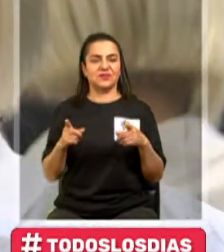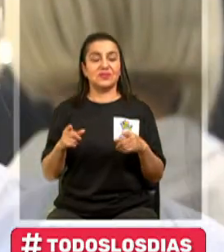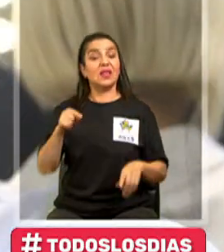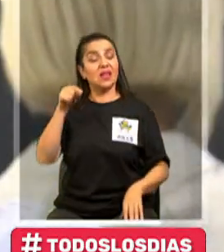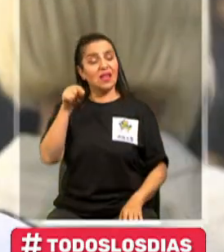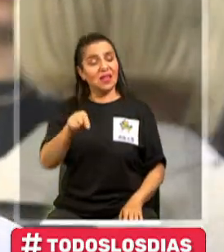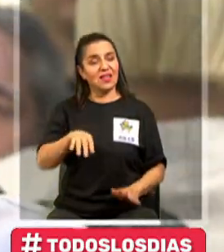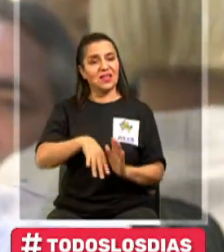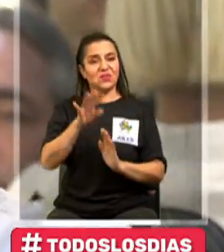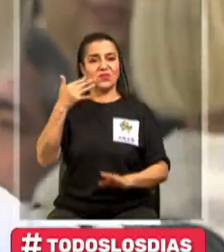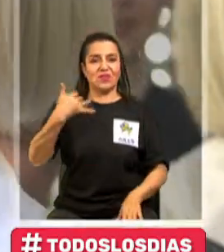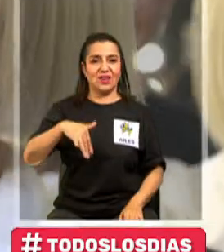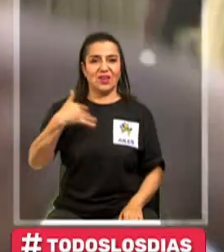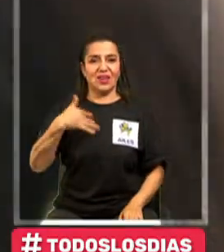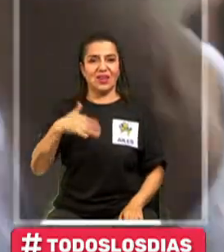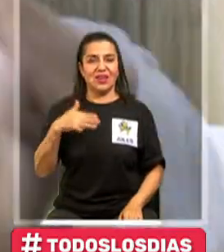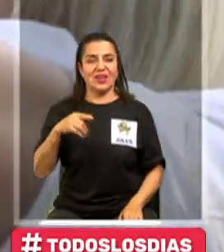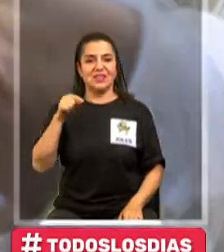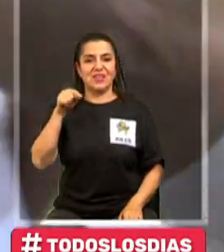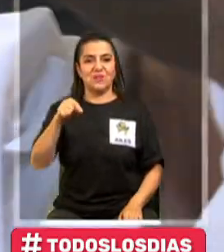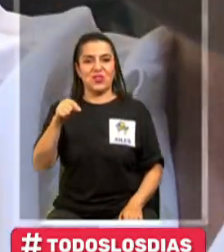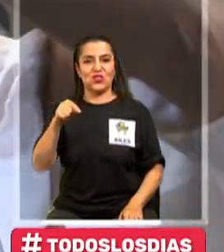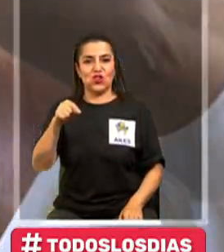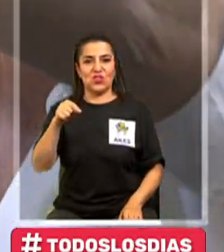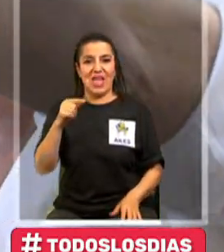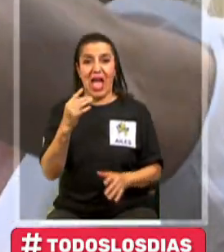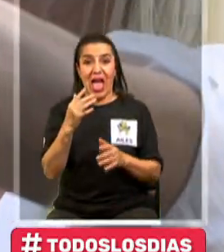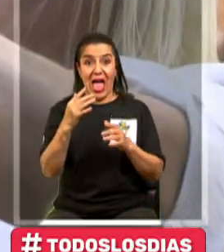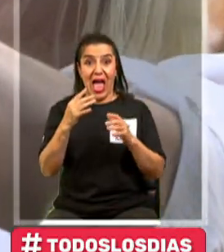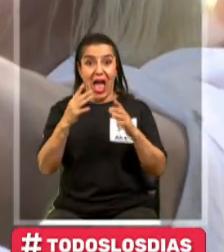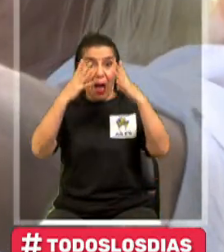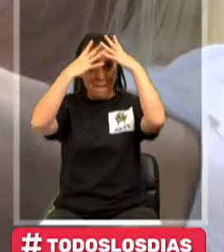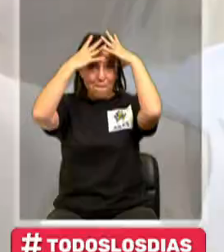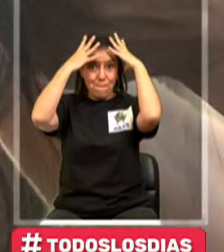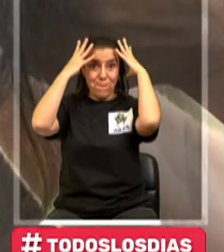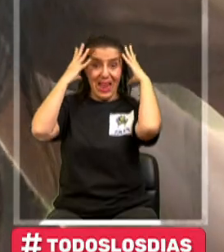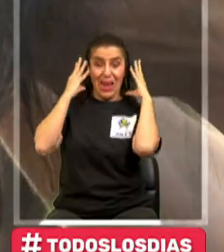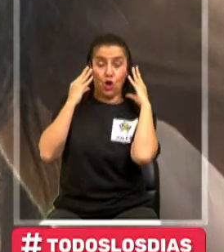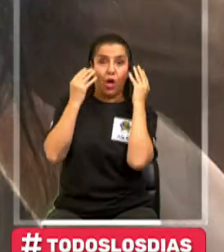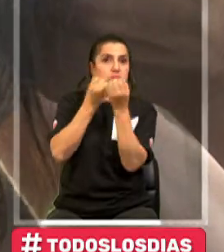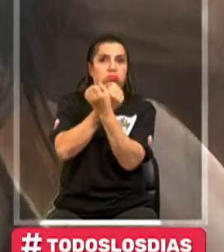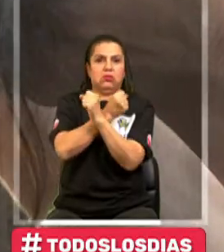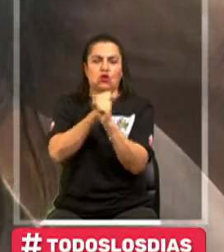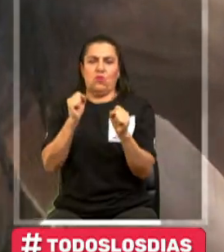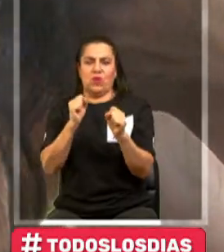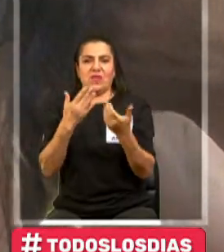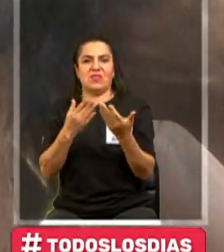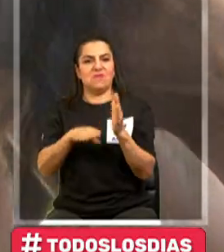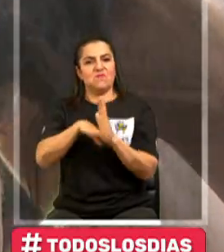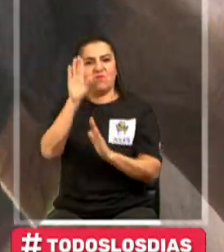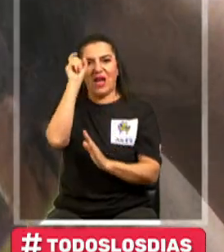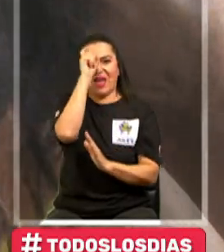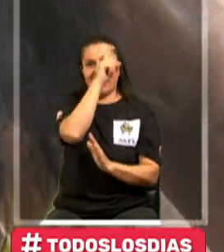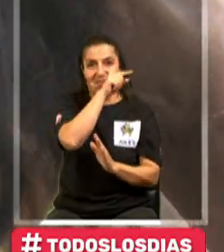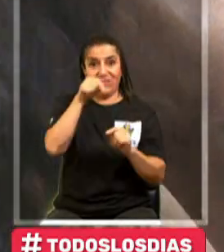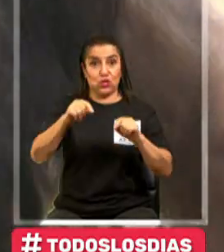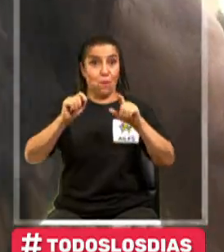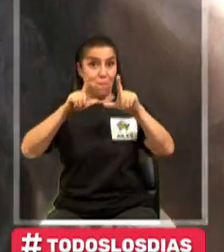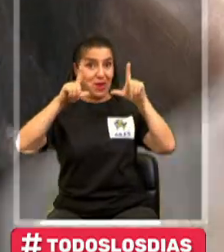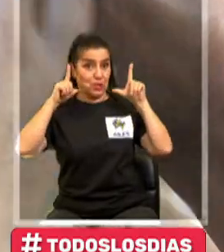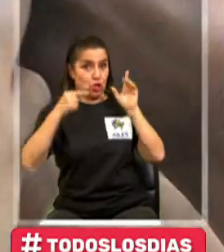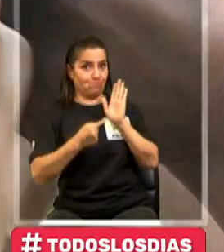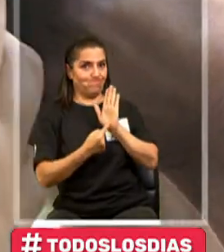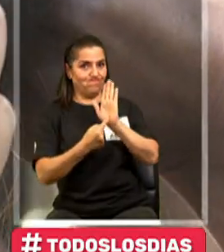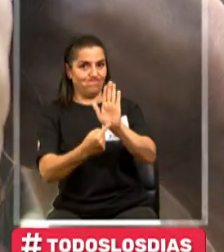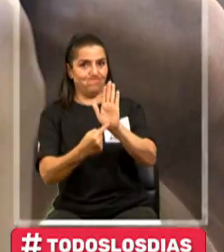lo más importante es que nos entre la peluca en la cabeza de Leo 2. Lo más difícil para este personaje